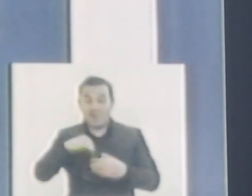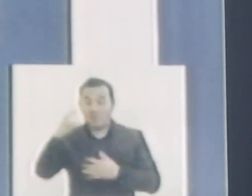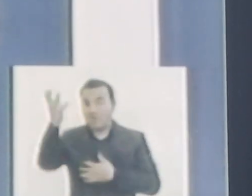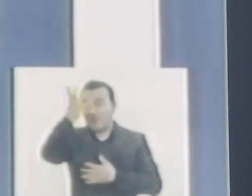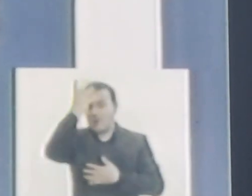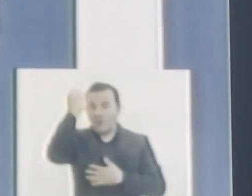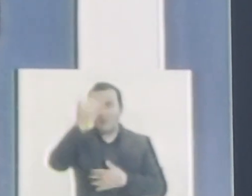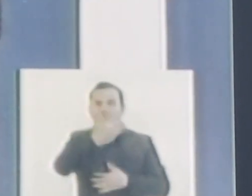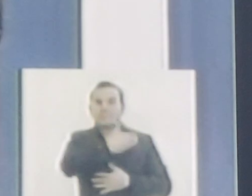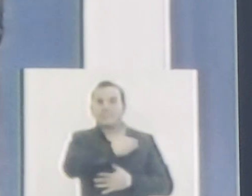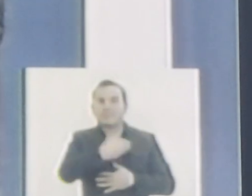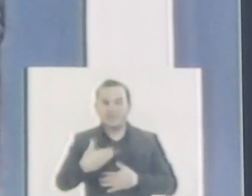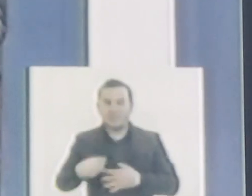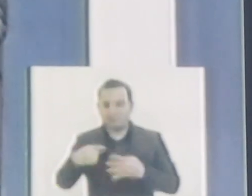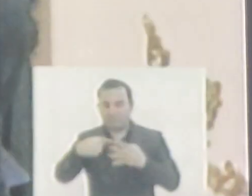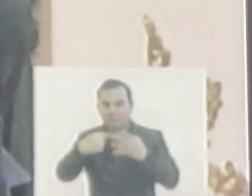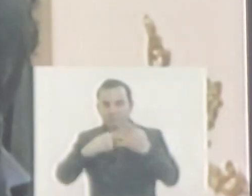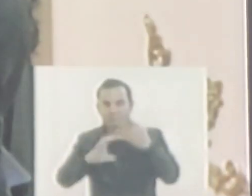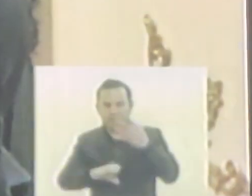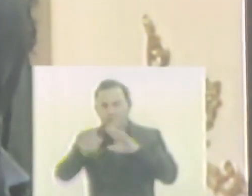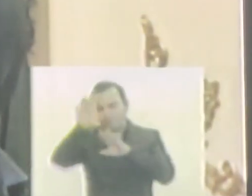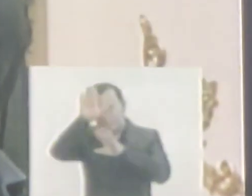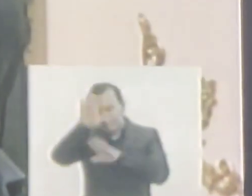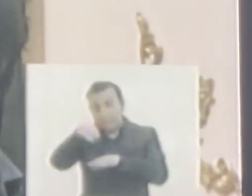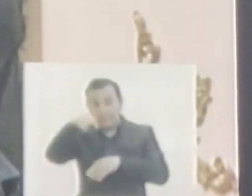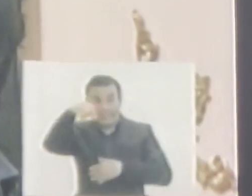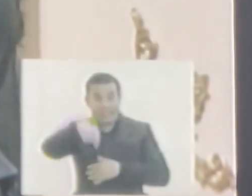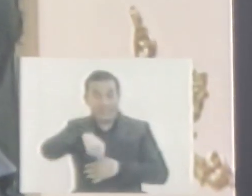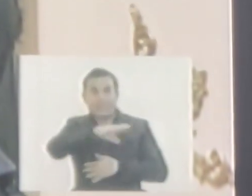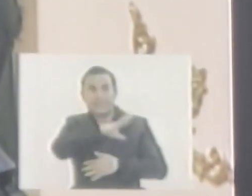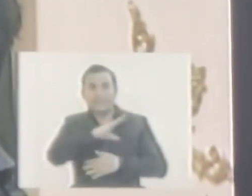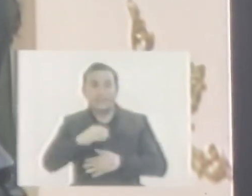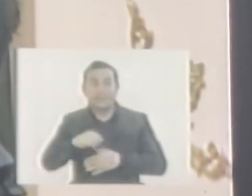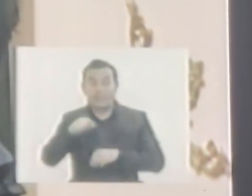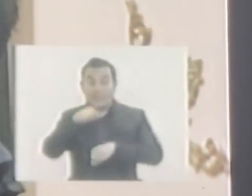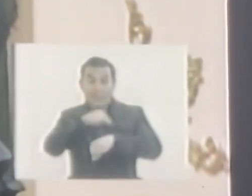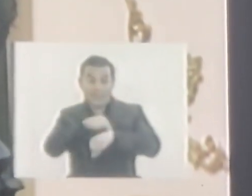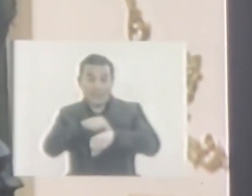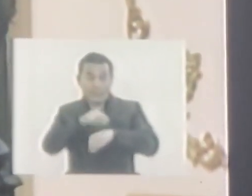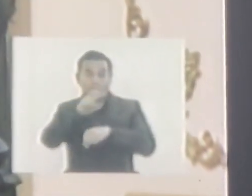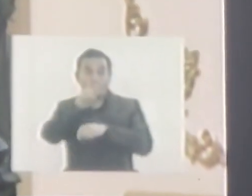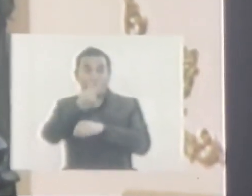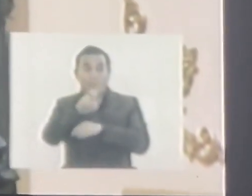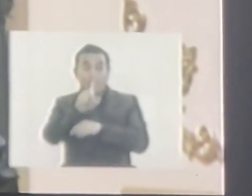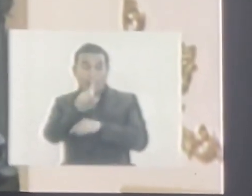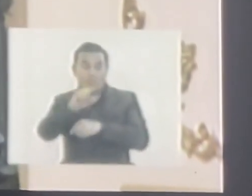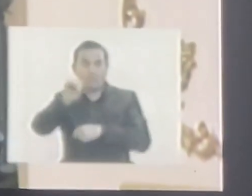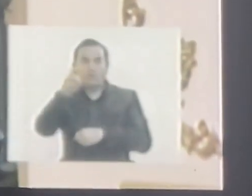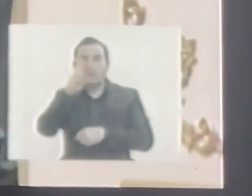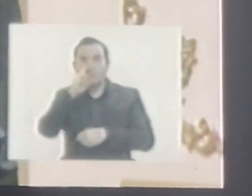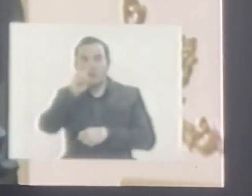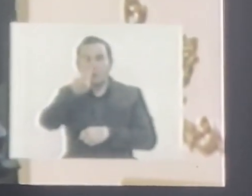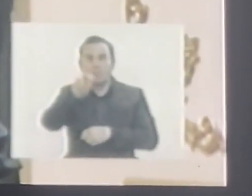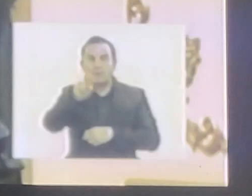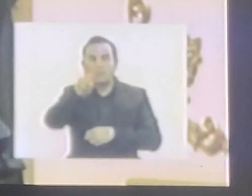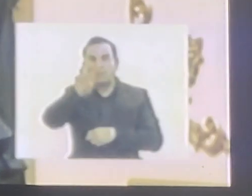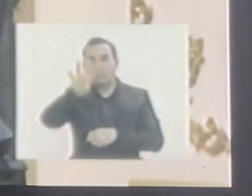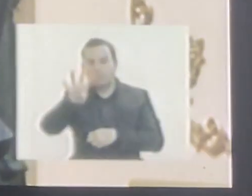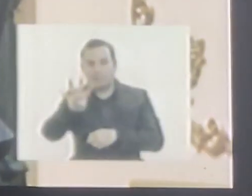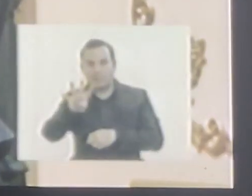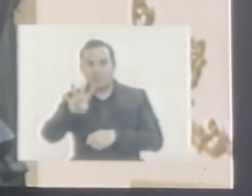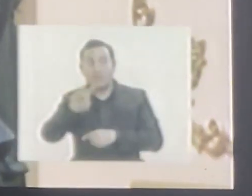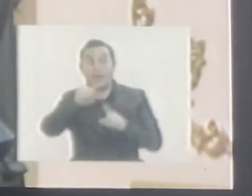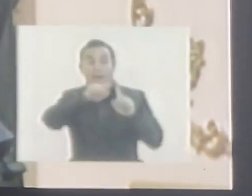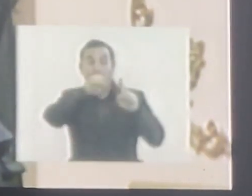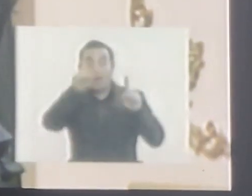presidente constitucional de la República de El Salvador para el periodo comprendido desde el 1 de junio del 2024 hasta